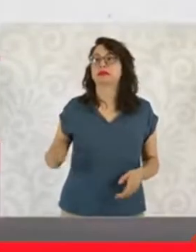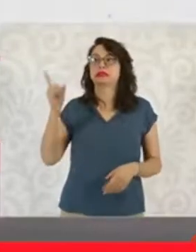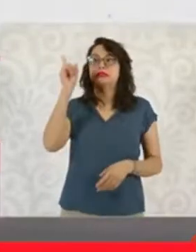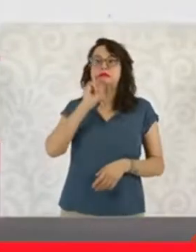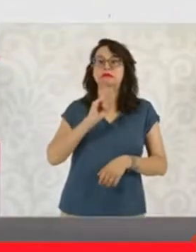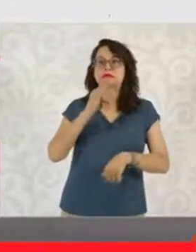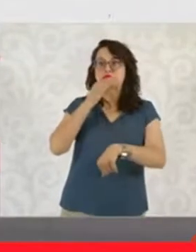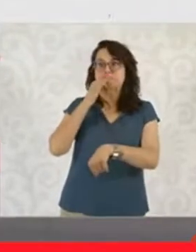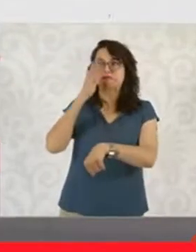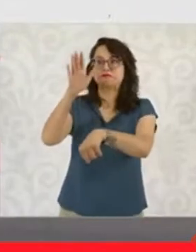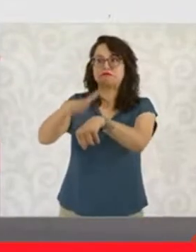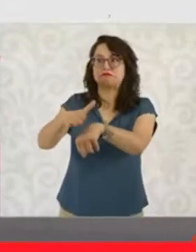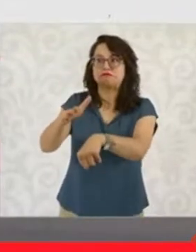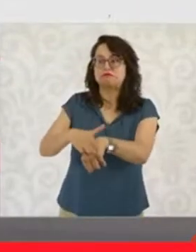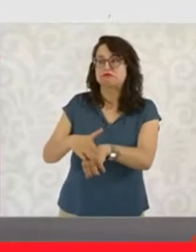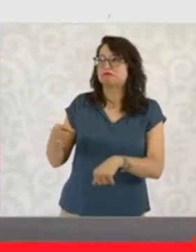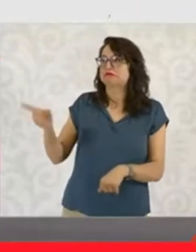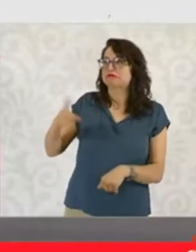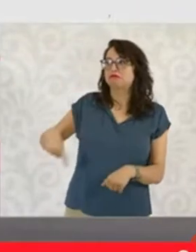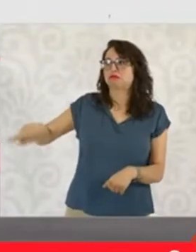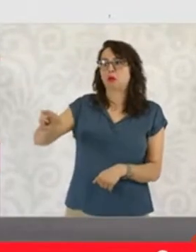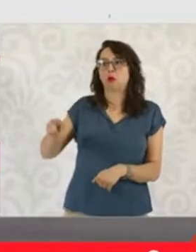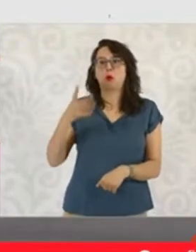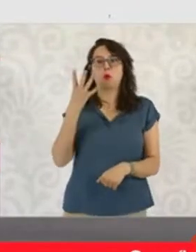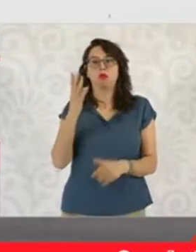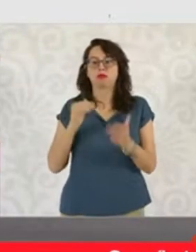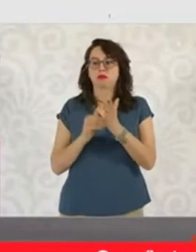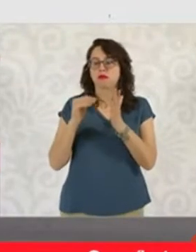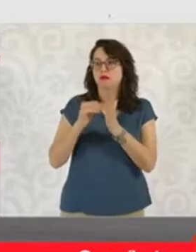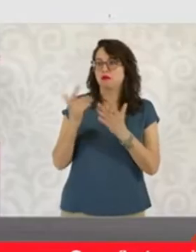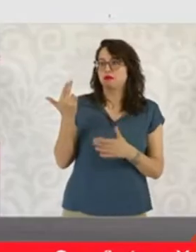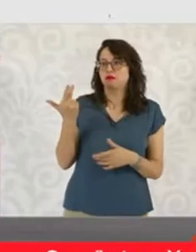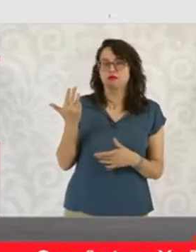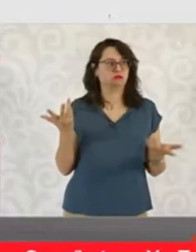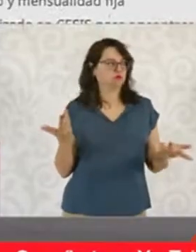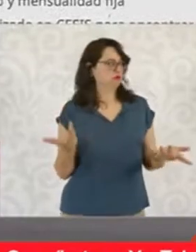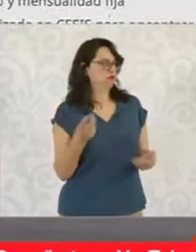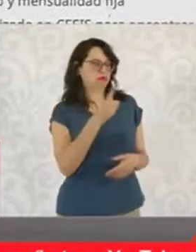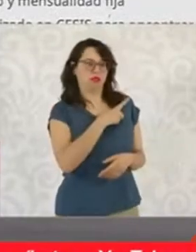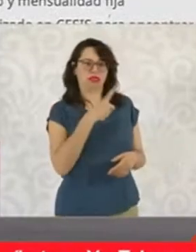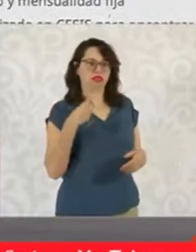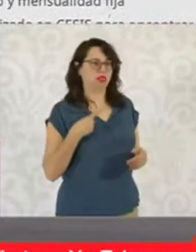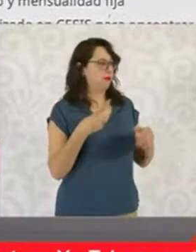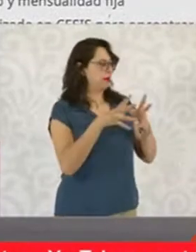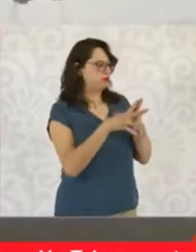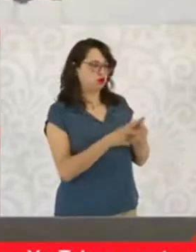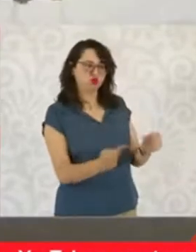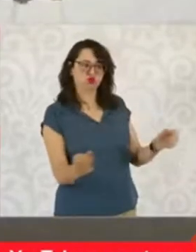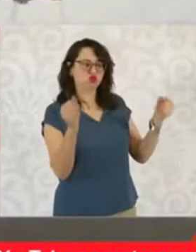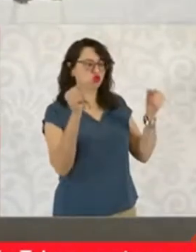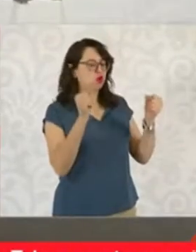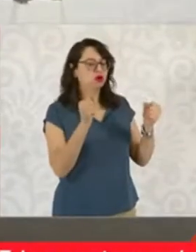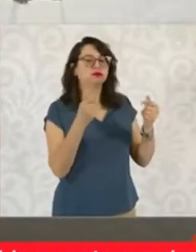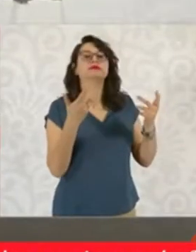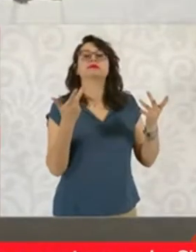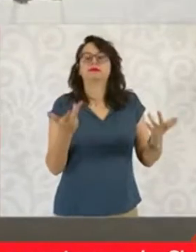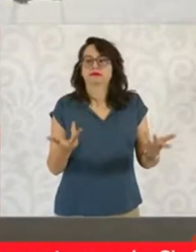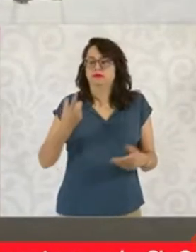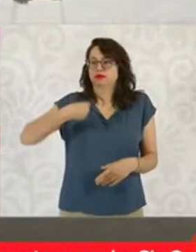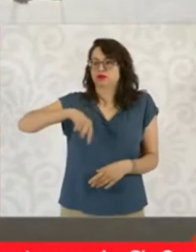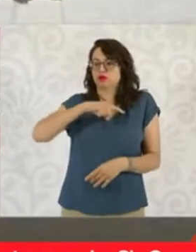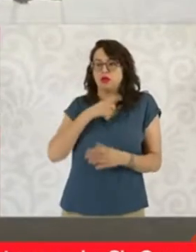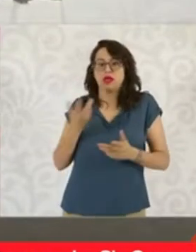los 4.025.000 y de que ella nos instruyó a ¿qué hemos hecho? Bueno, pues aquí están los